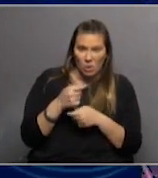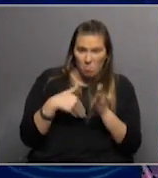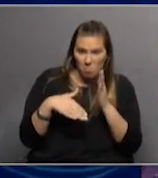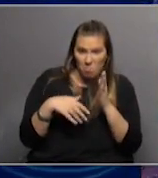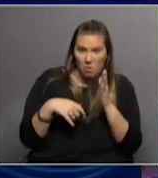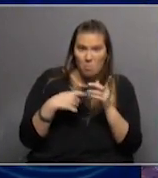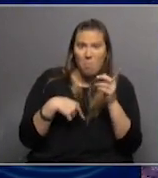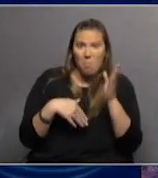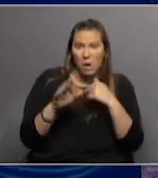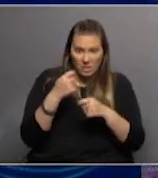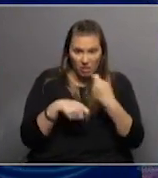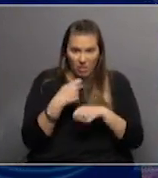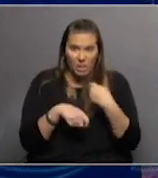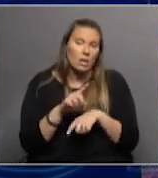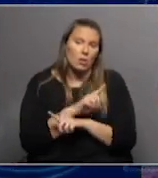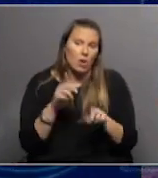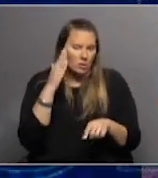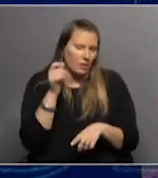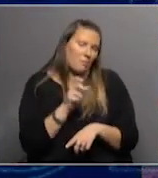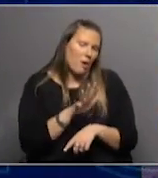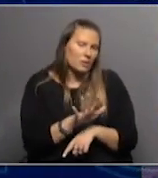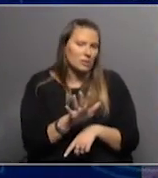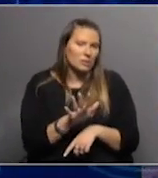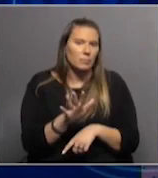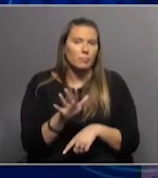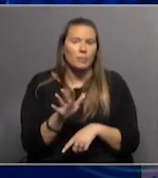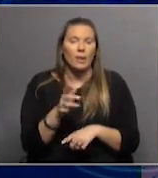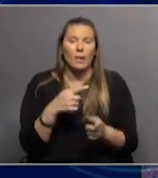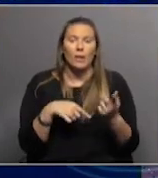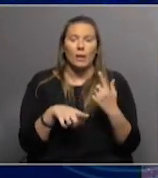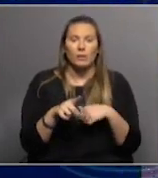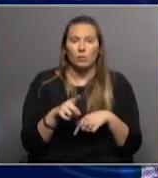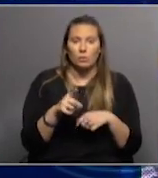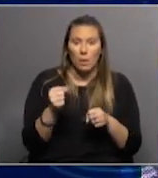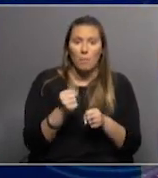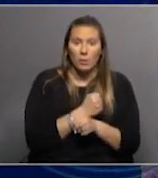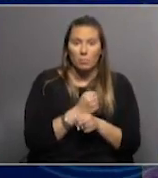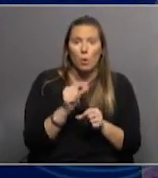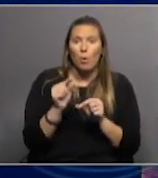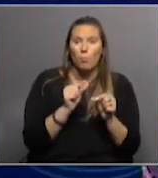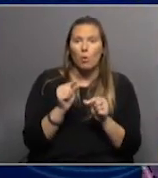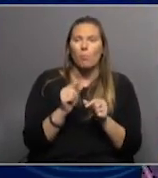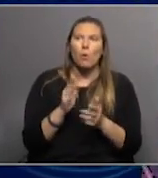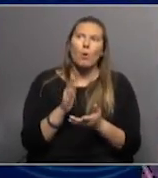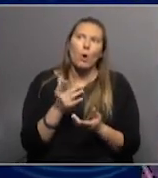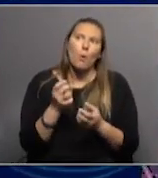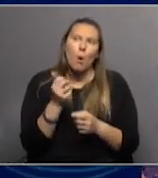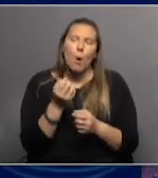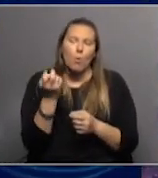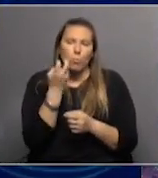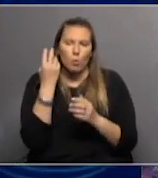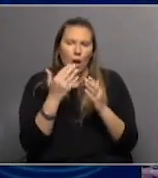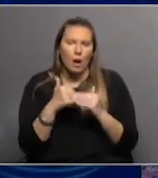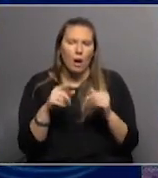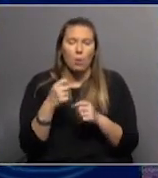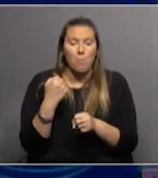se exponen o más se venden, ¿no? Sabemos de eso. Entonces el Bartolomé Hidalgo hace un poco de justicia junto a otros premios